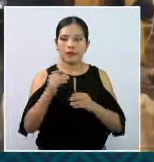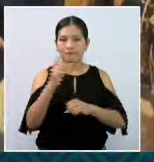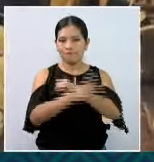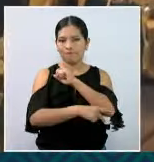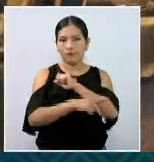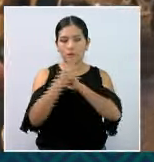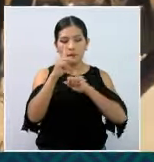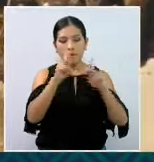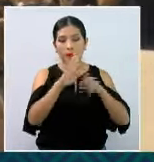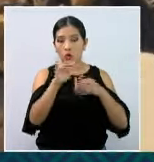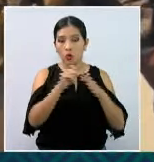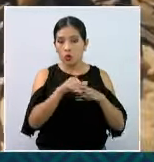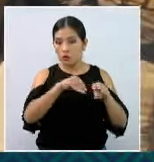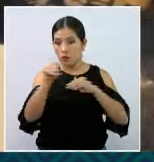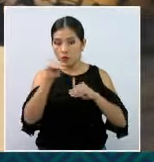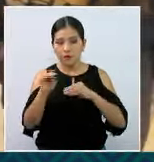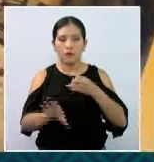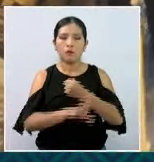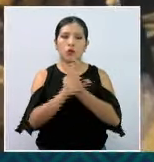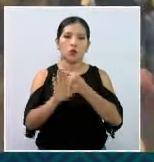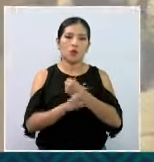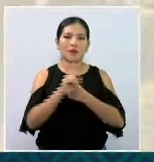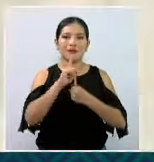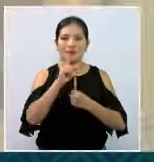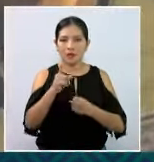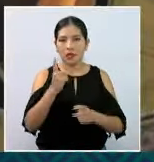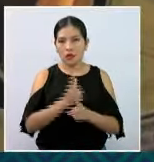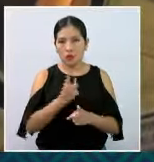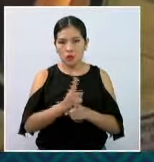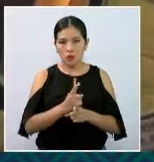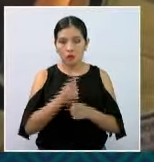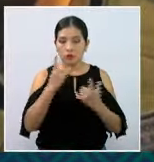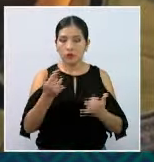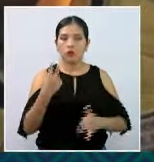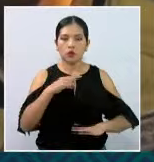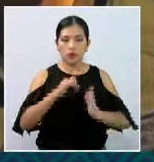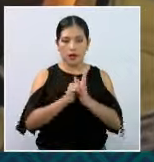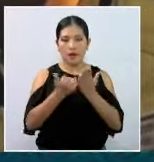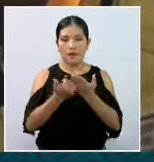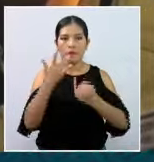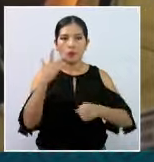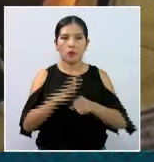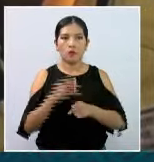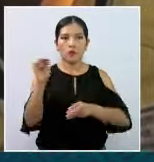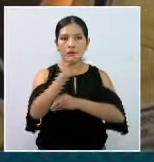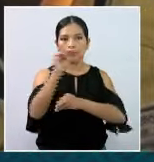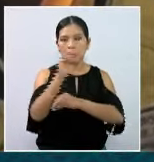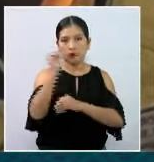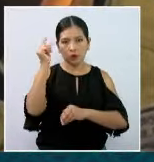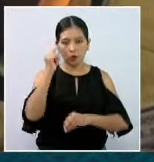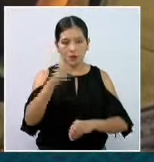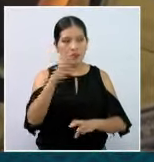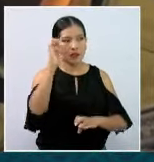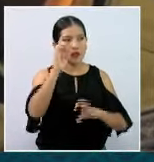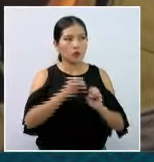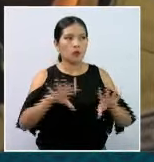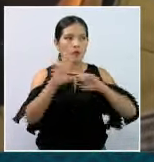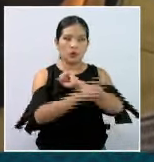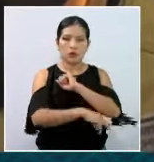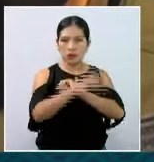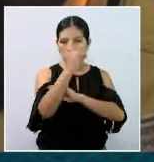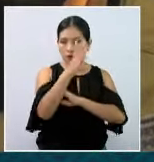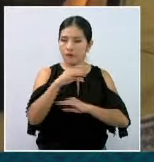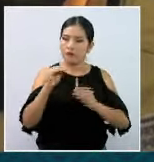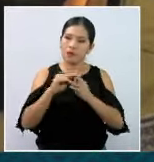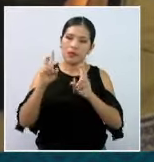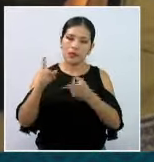personas que circulan por este sector. Un acta de compromiso entre el Ministerio de Gobierno del Estado Plurinacional de Bolivia y el Ministerio